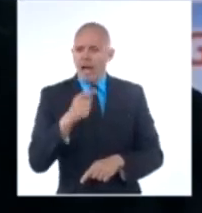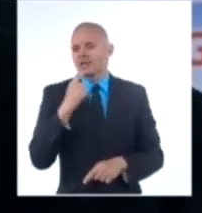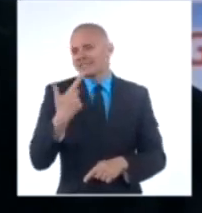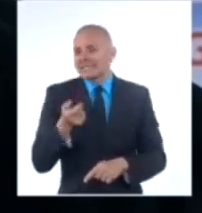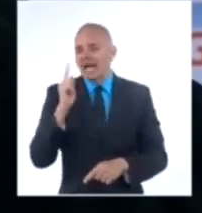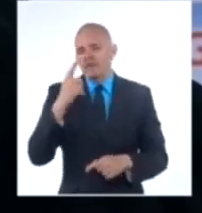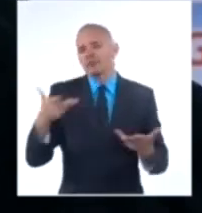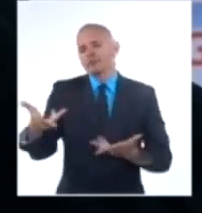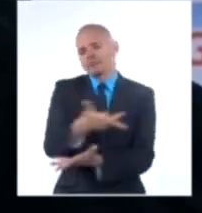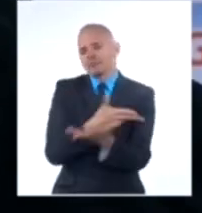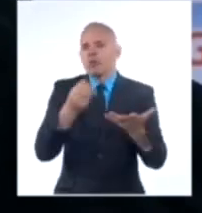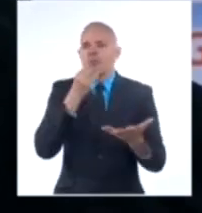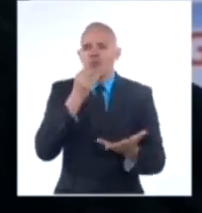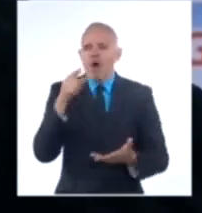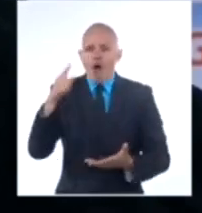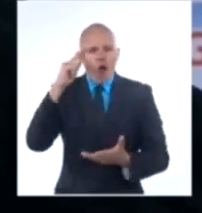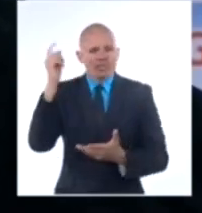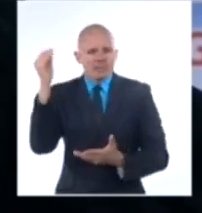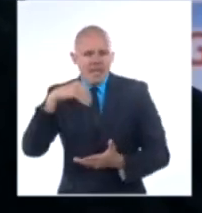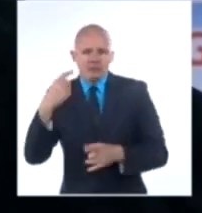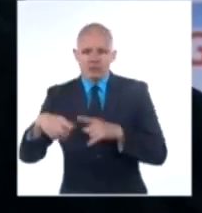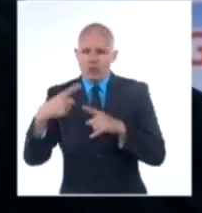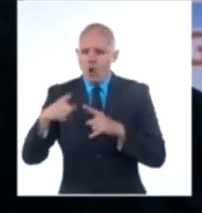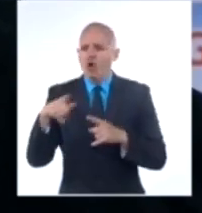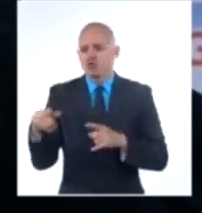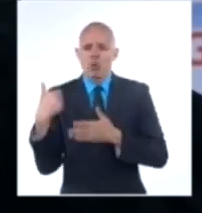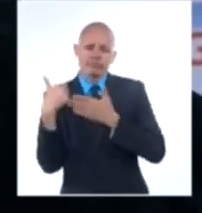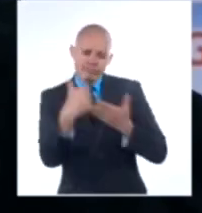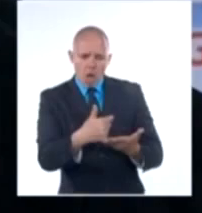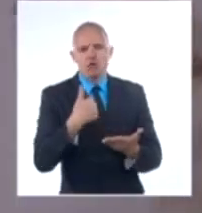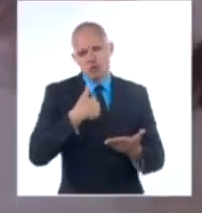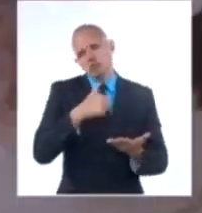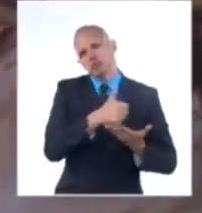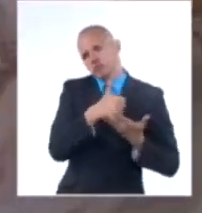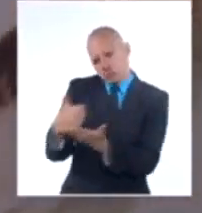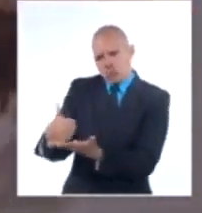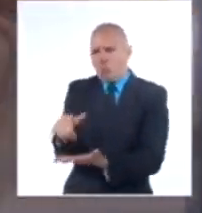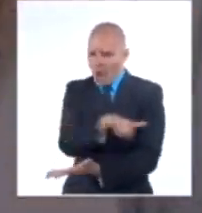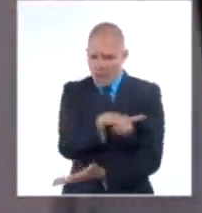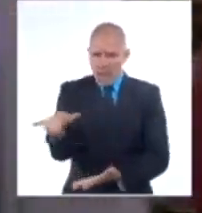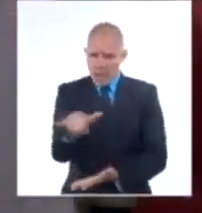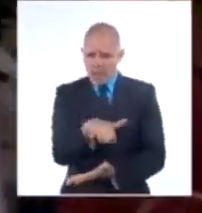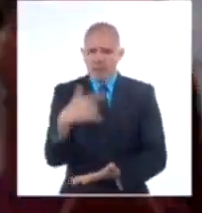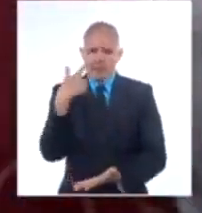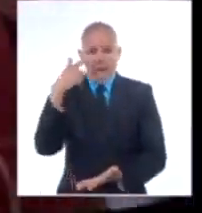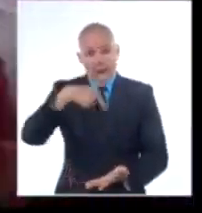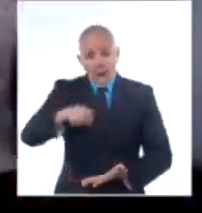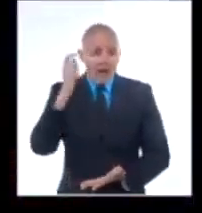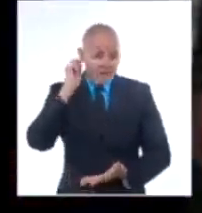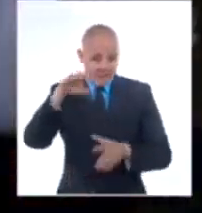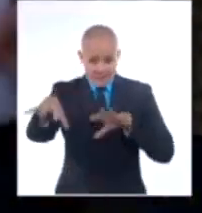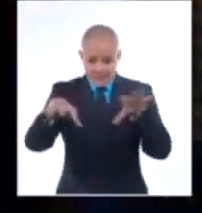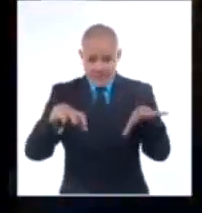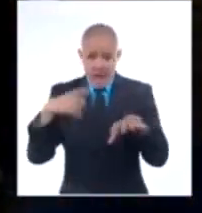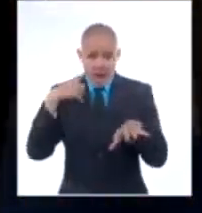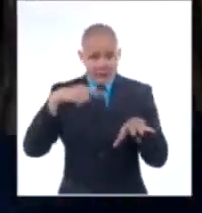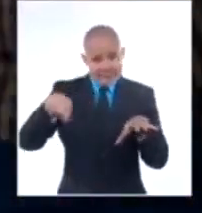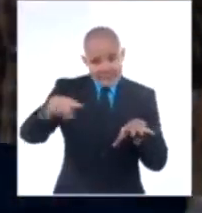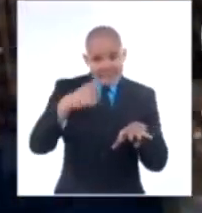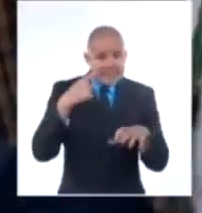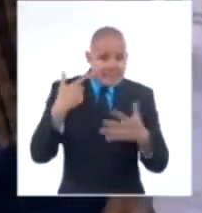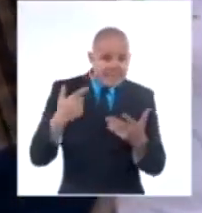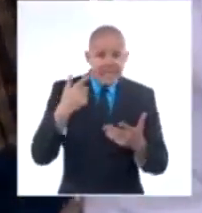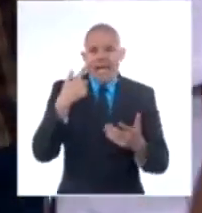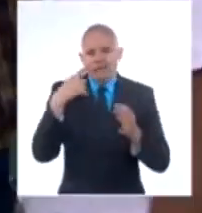lo que los avances que cada país tiene, y es muy importante. Y esta feria nos muestra, digamos, la realidad